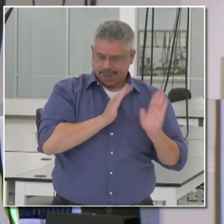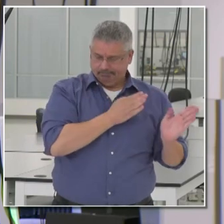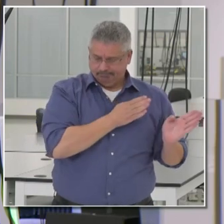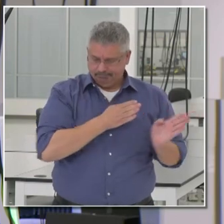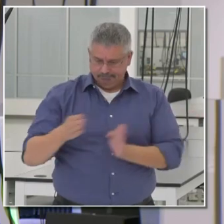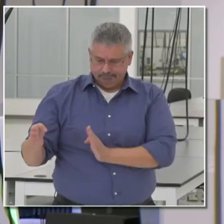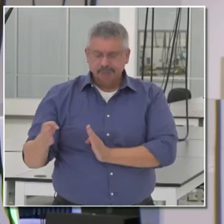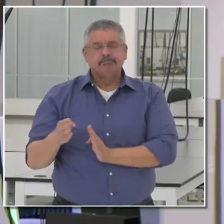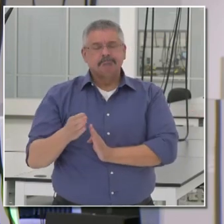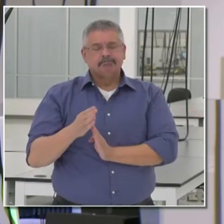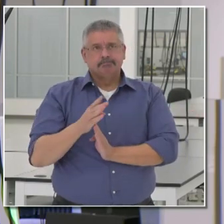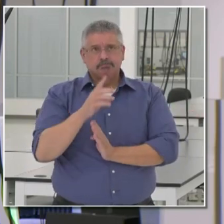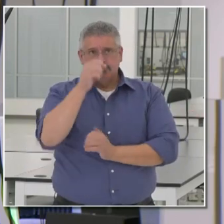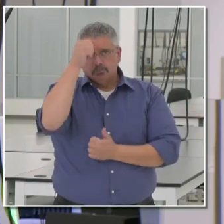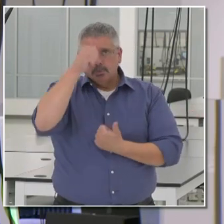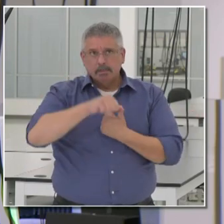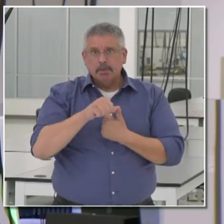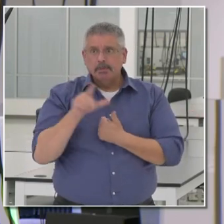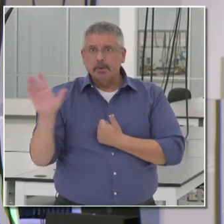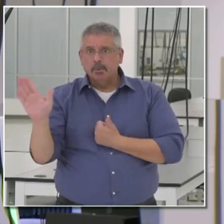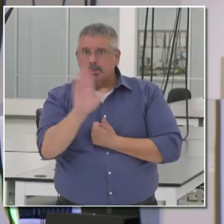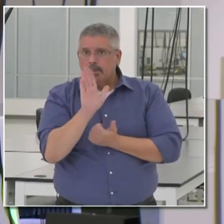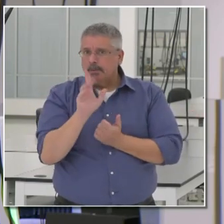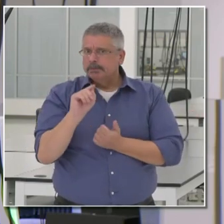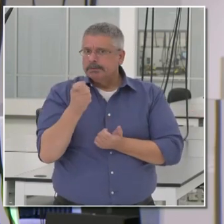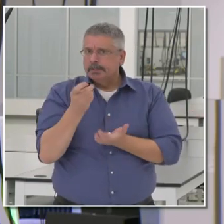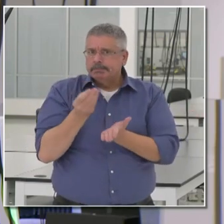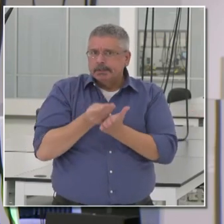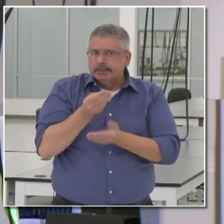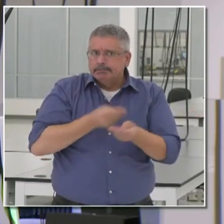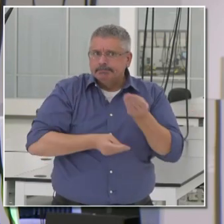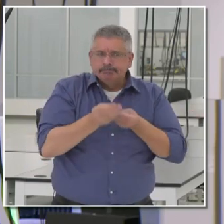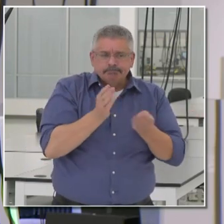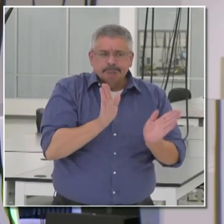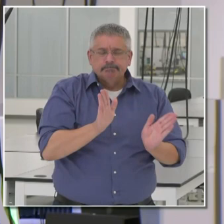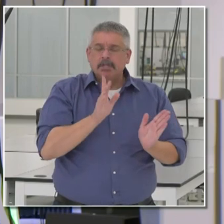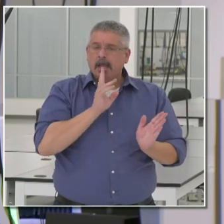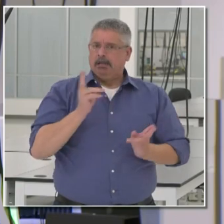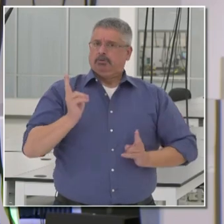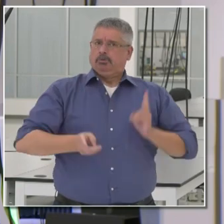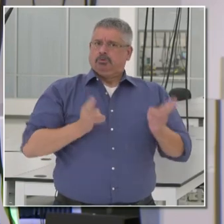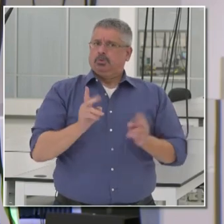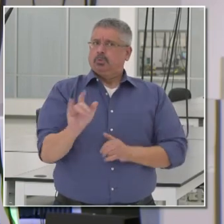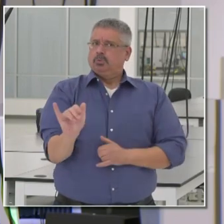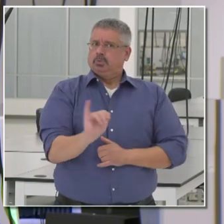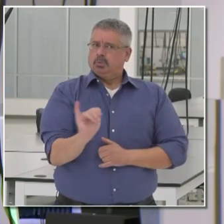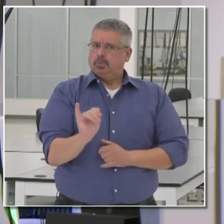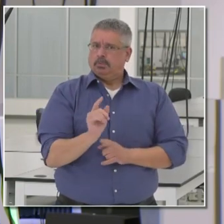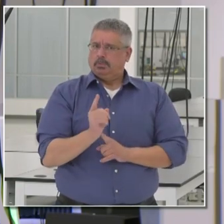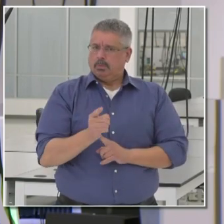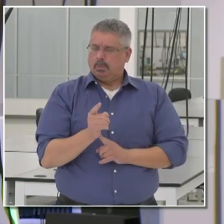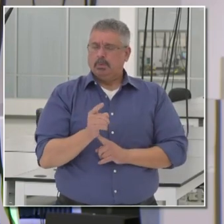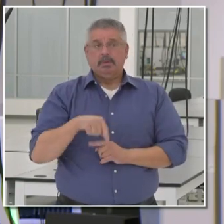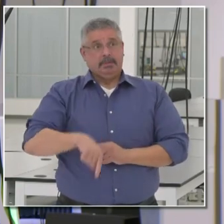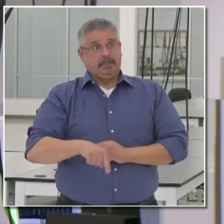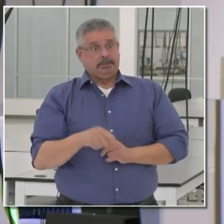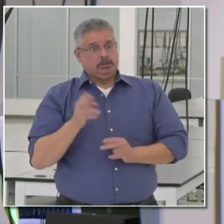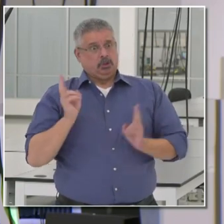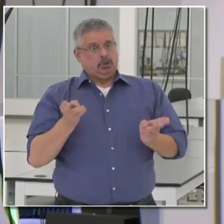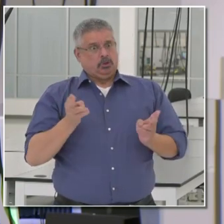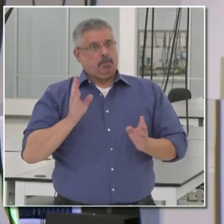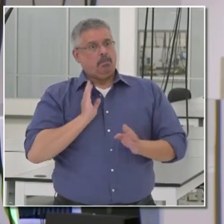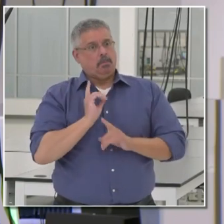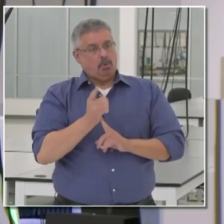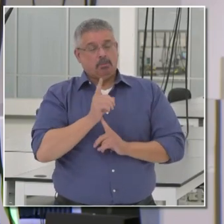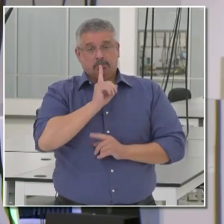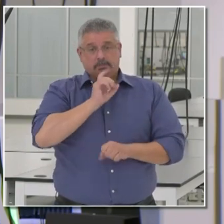intención y pe conscientes del costo a los contribuyentes y pues quiero hablar de la